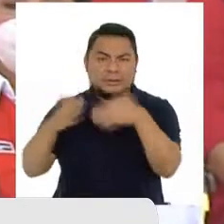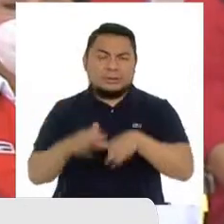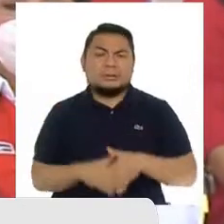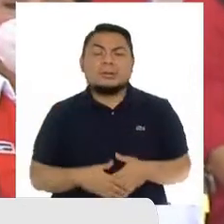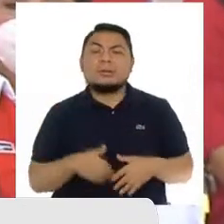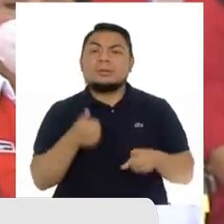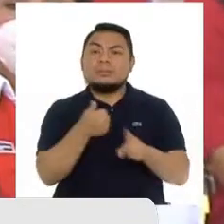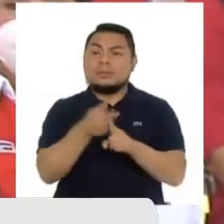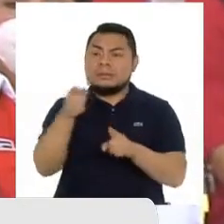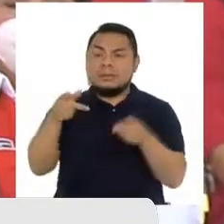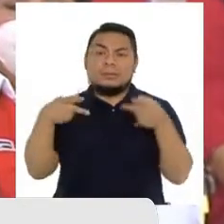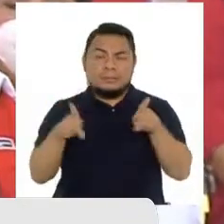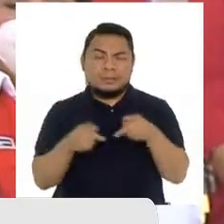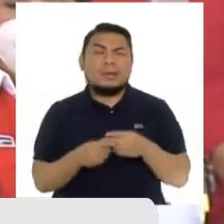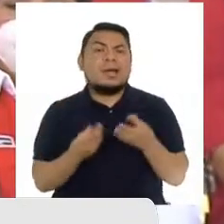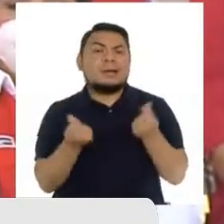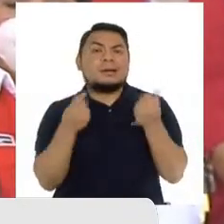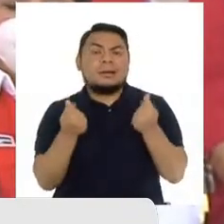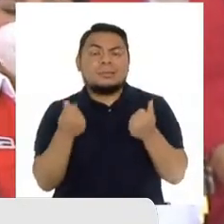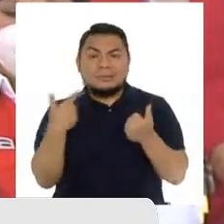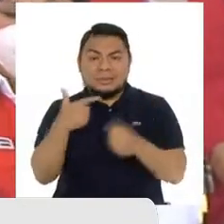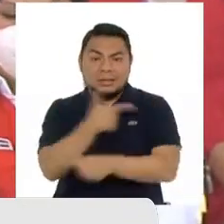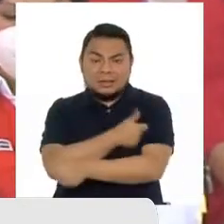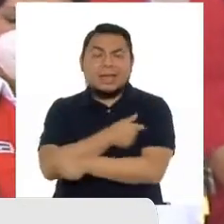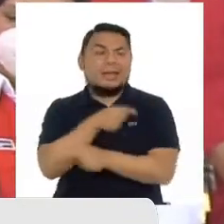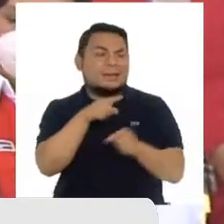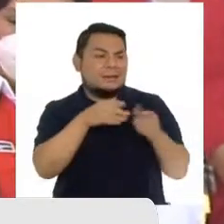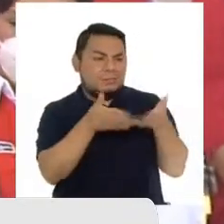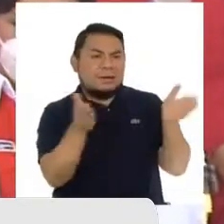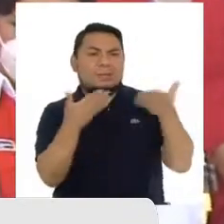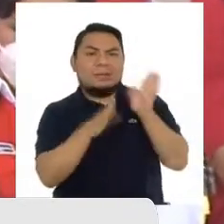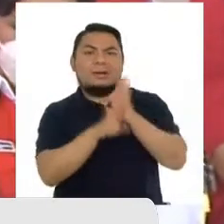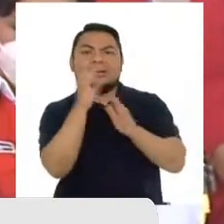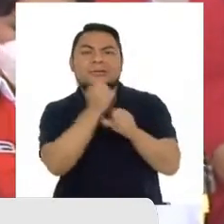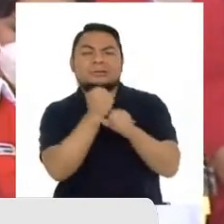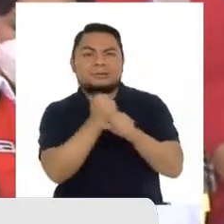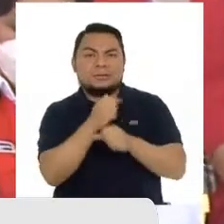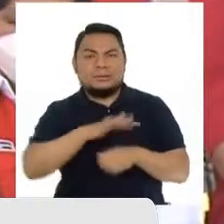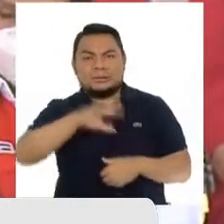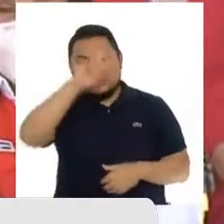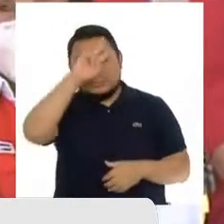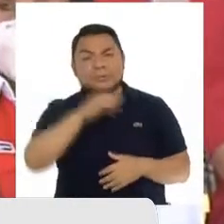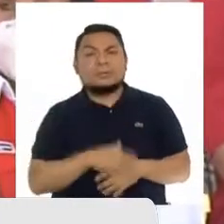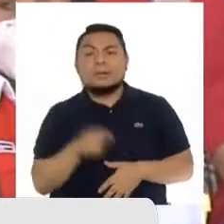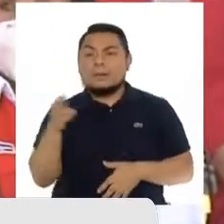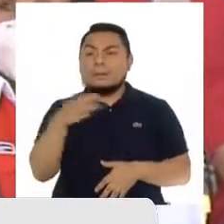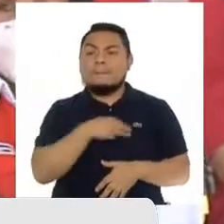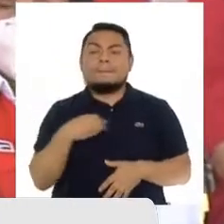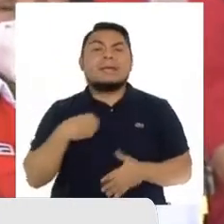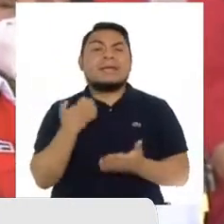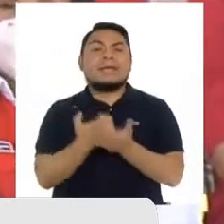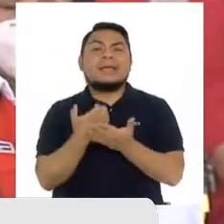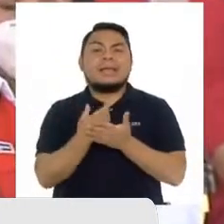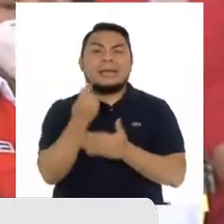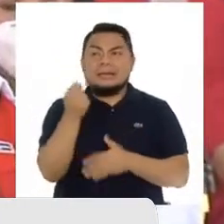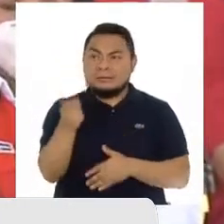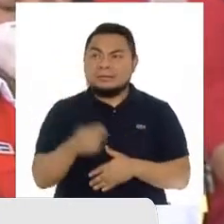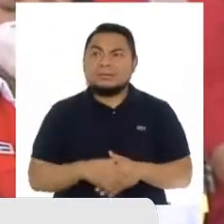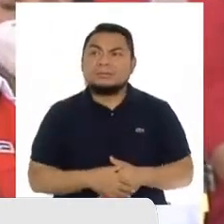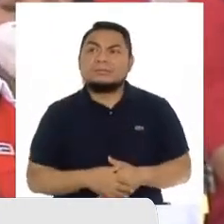mismo que está permitiendo una rápida reactivación económica en la patria el ministerio de economía